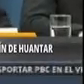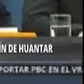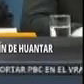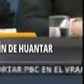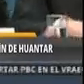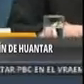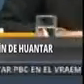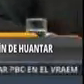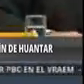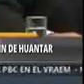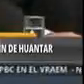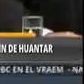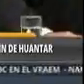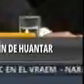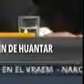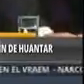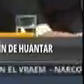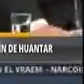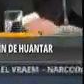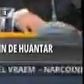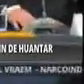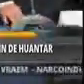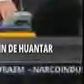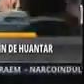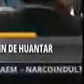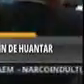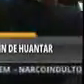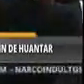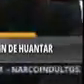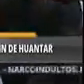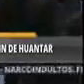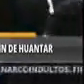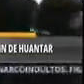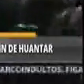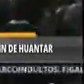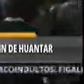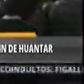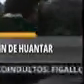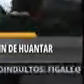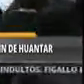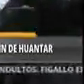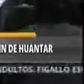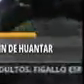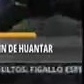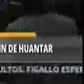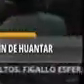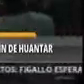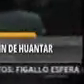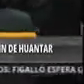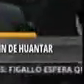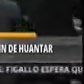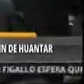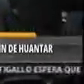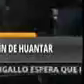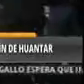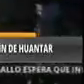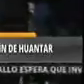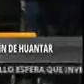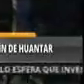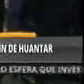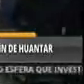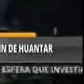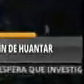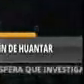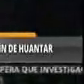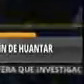país. Muchas gracias. De esta forma llegamos. Bien, de esta manera se da por concluida entonces esta conferencia de prensa con el anuncio final del premier